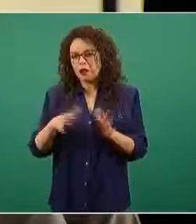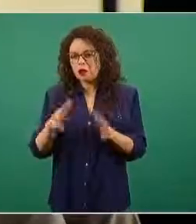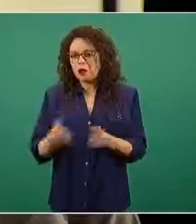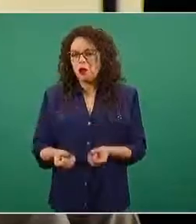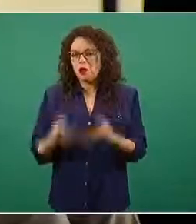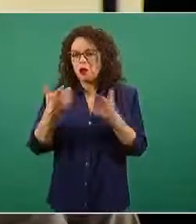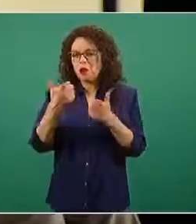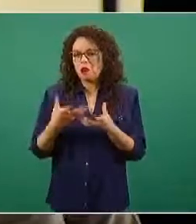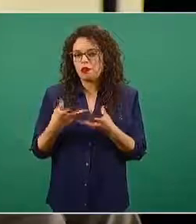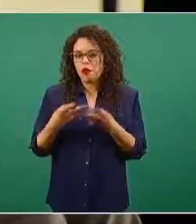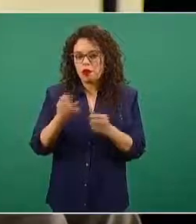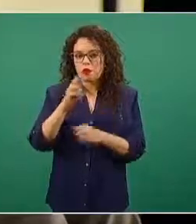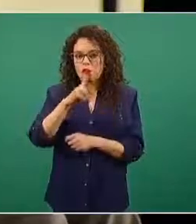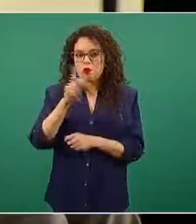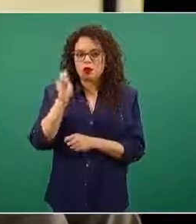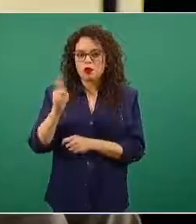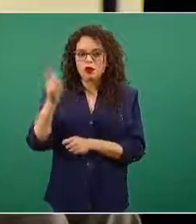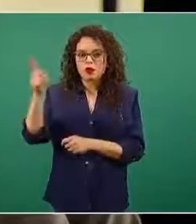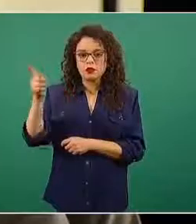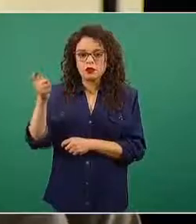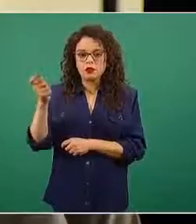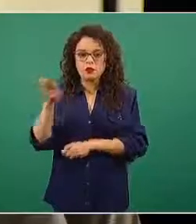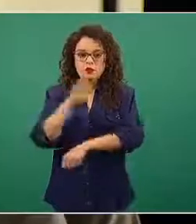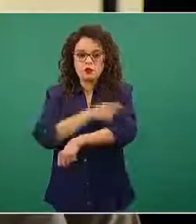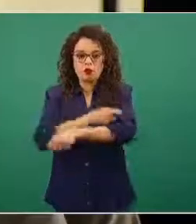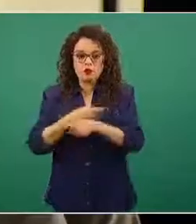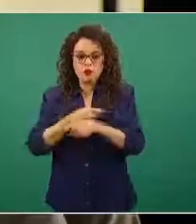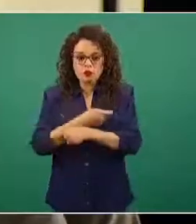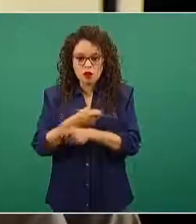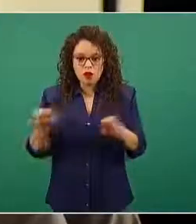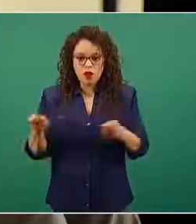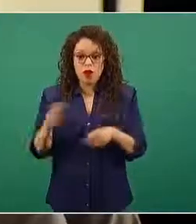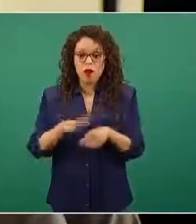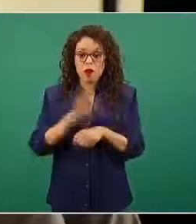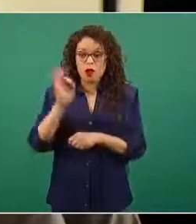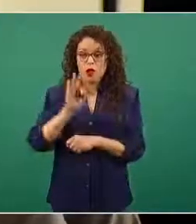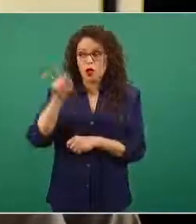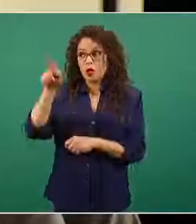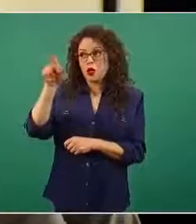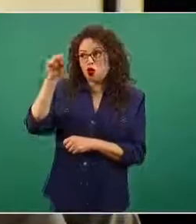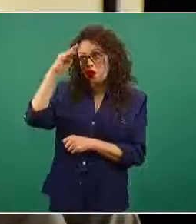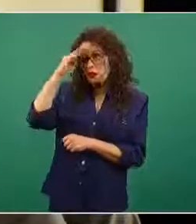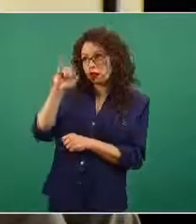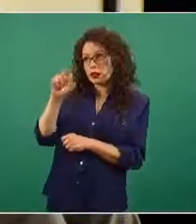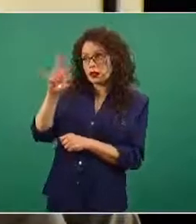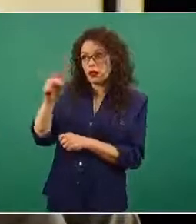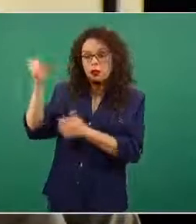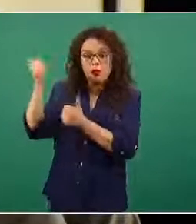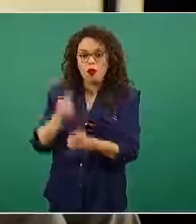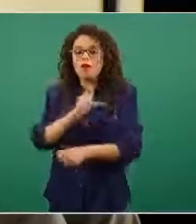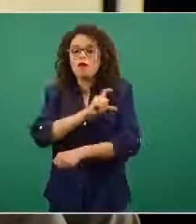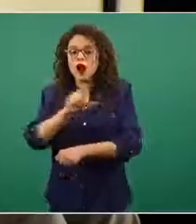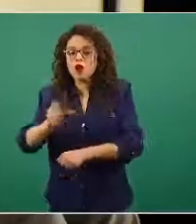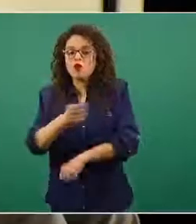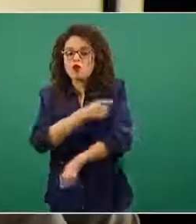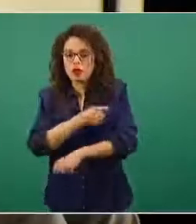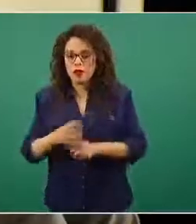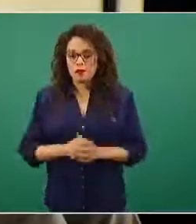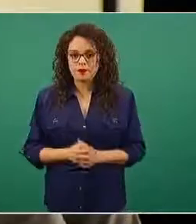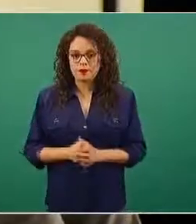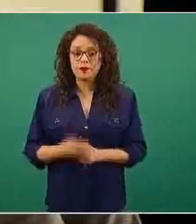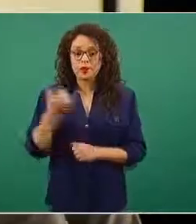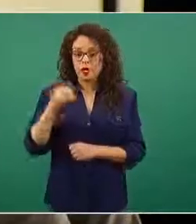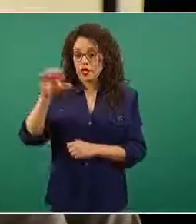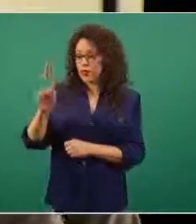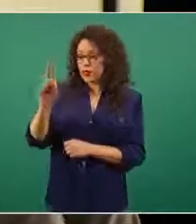vacuna rusa no no contempla esa distribución? Y hablaban el secretario de